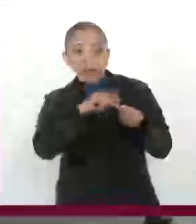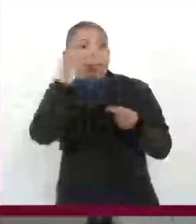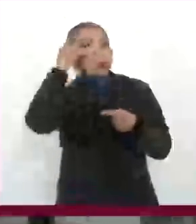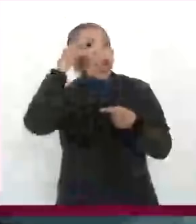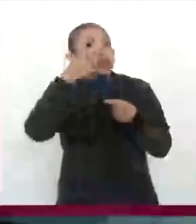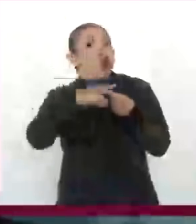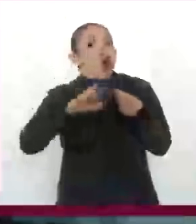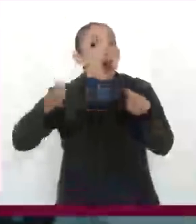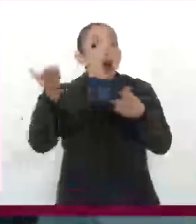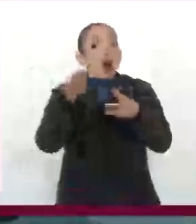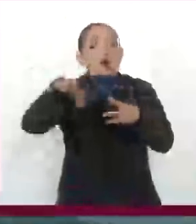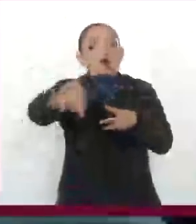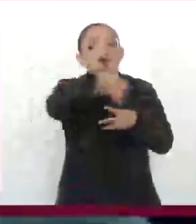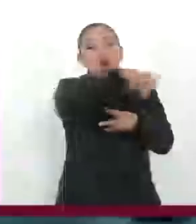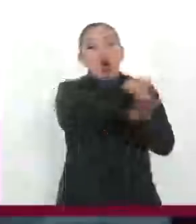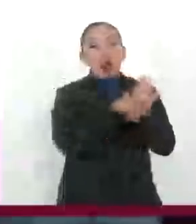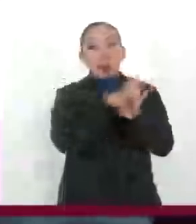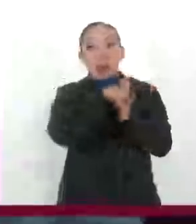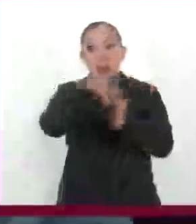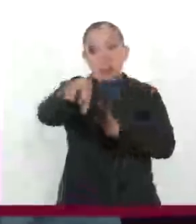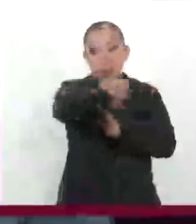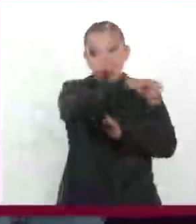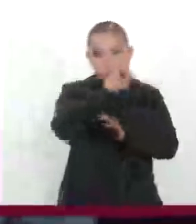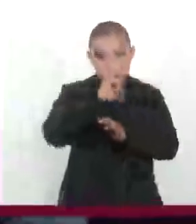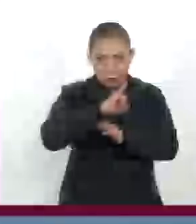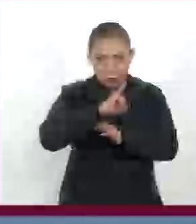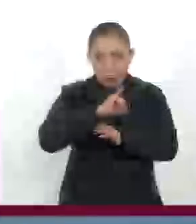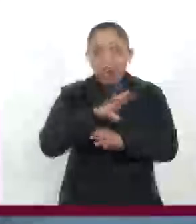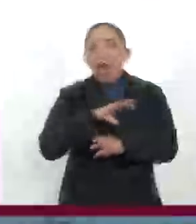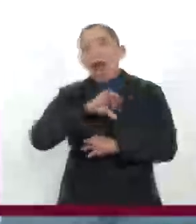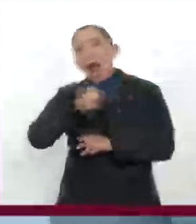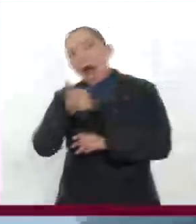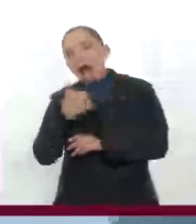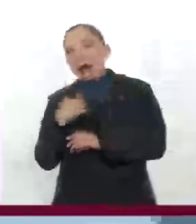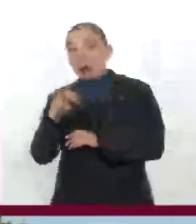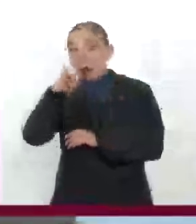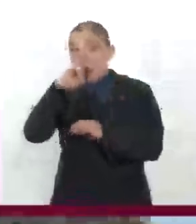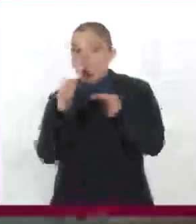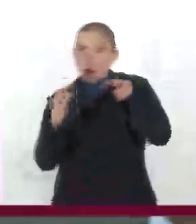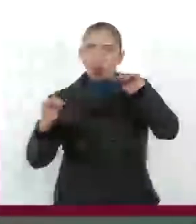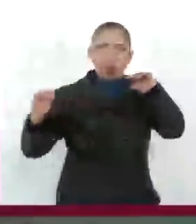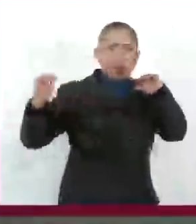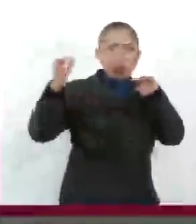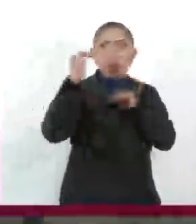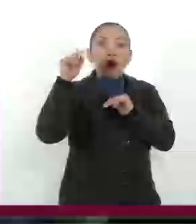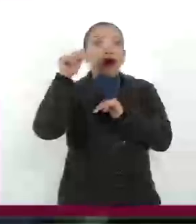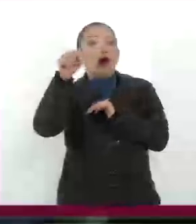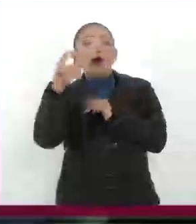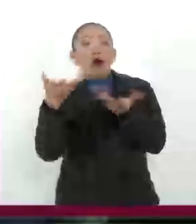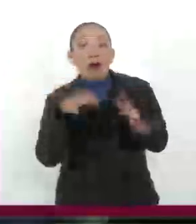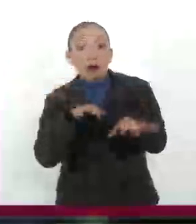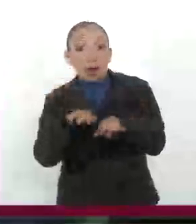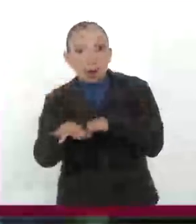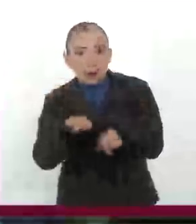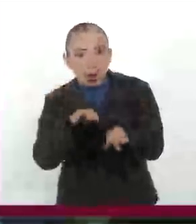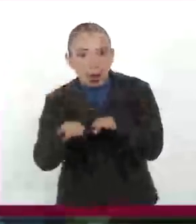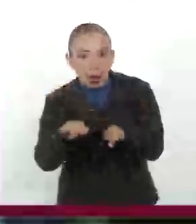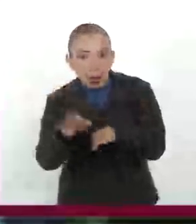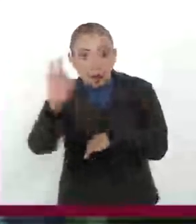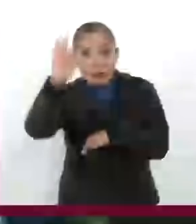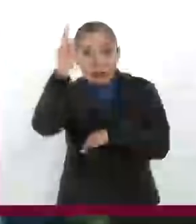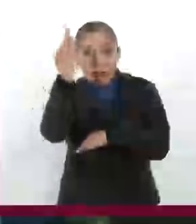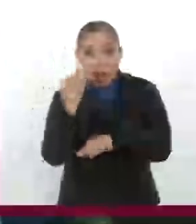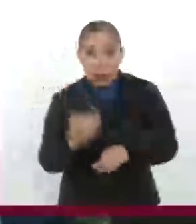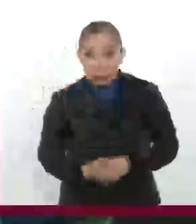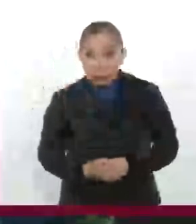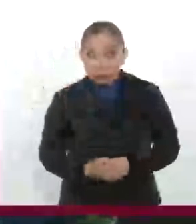de jefes y directores de sección o departamento. Existen también los altos mandos, quienes se desempeñan en